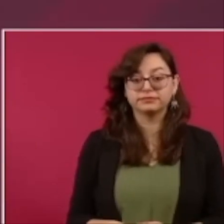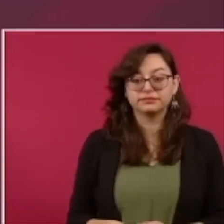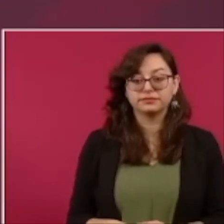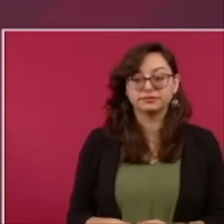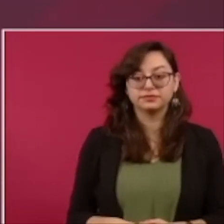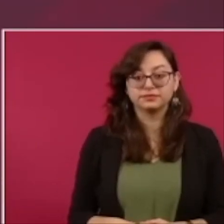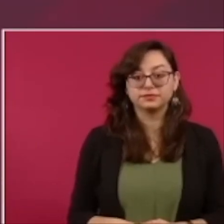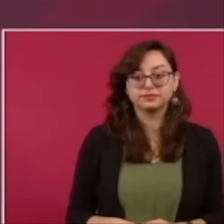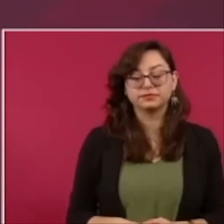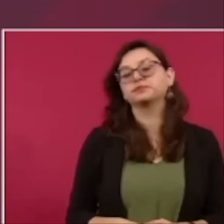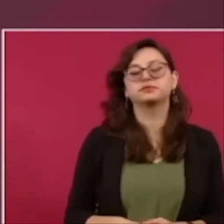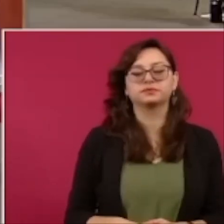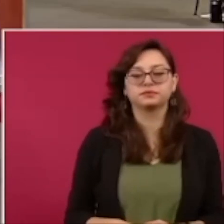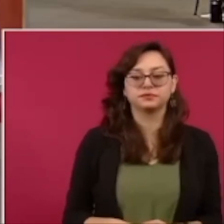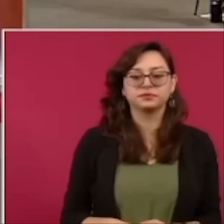Y no dejar eso